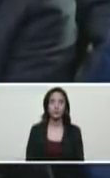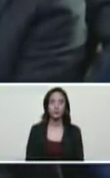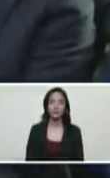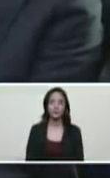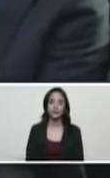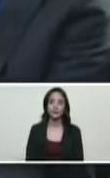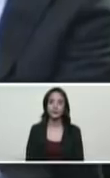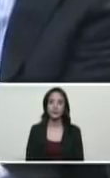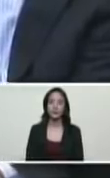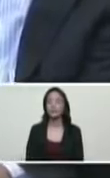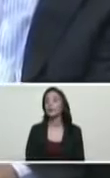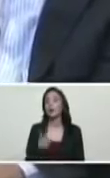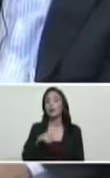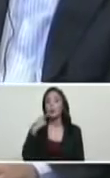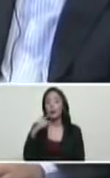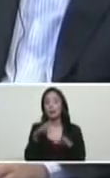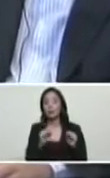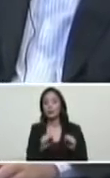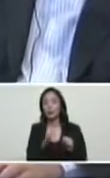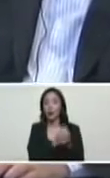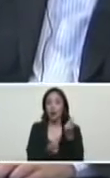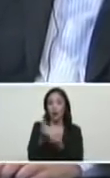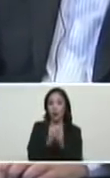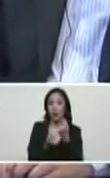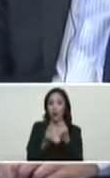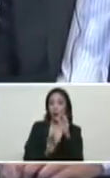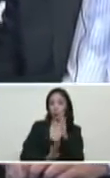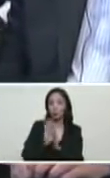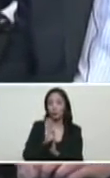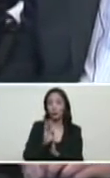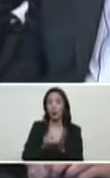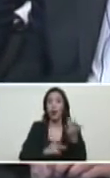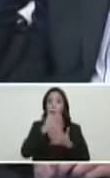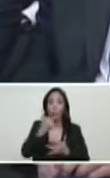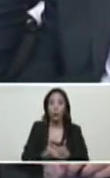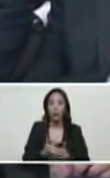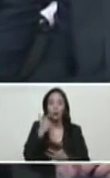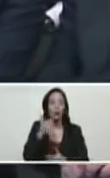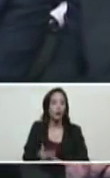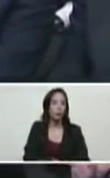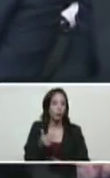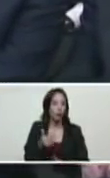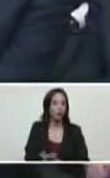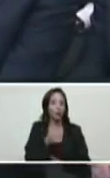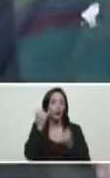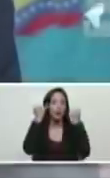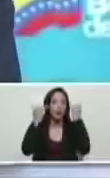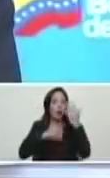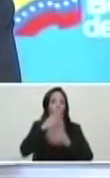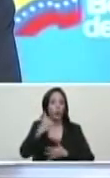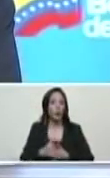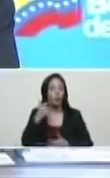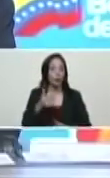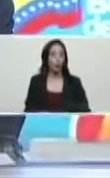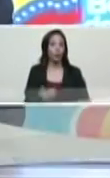y tomar posiciones en la inversión de proyectos fundamentales.